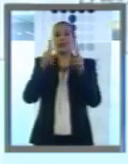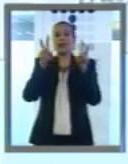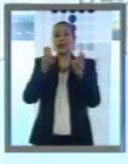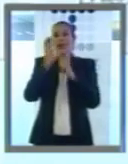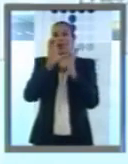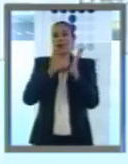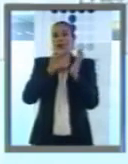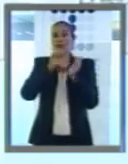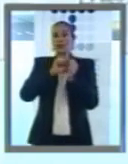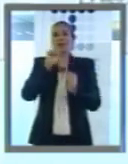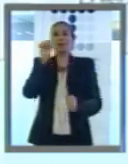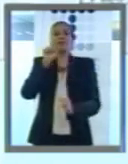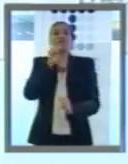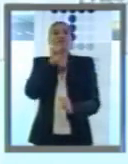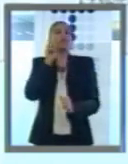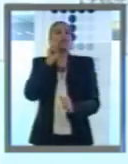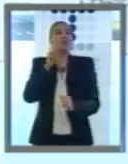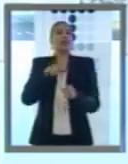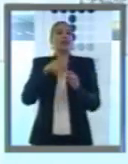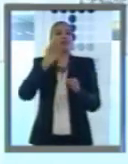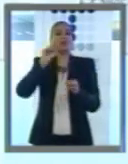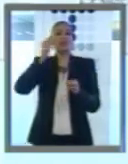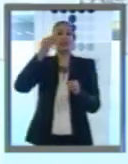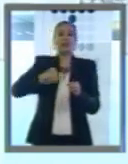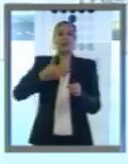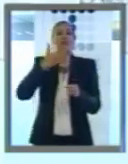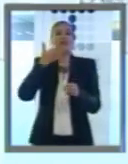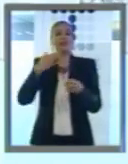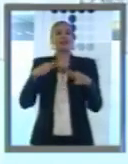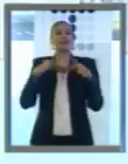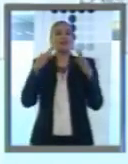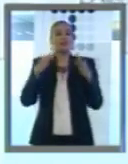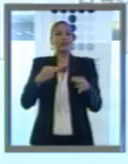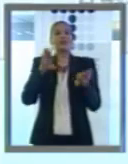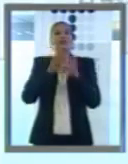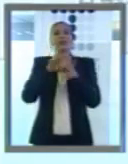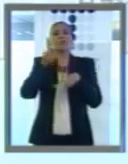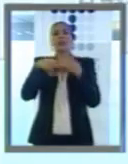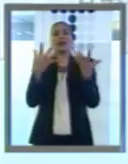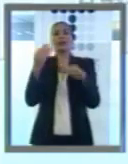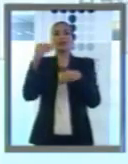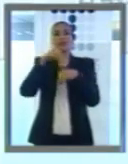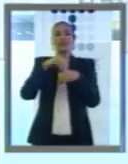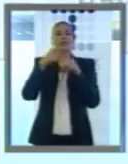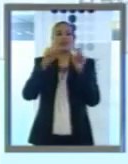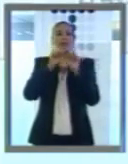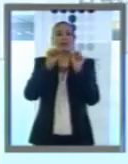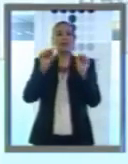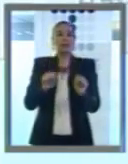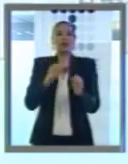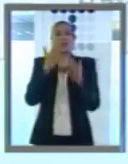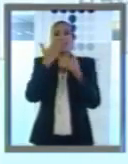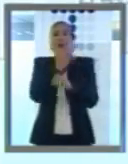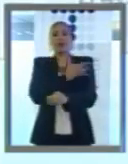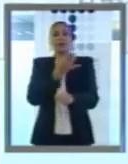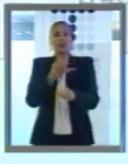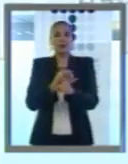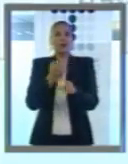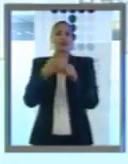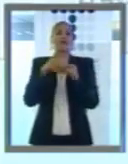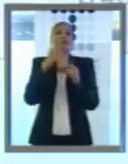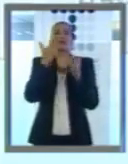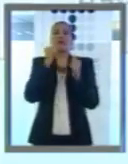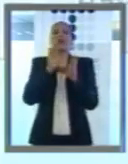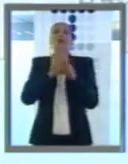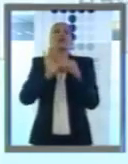constitucionales, la verdad es que no se ve una disposición expresa de cómo se van a articular los sistemas, ni el de transparencia, ni el de